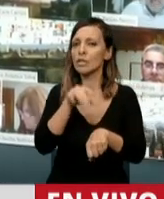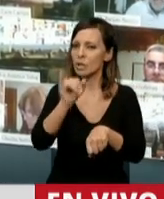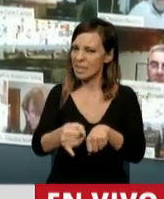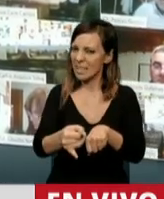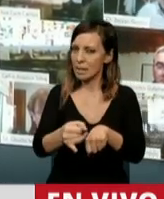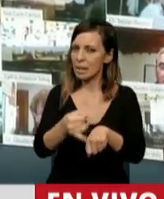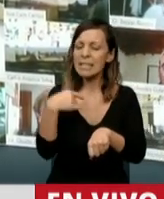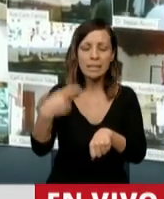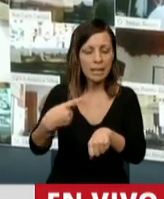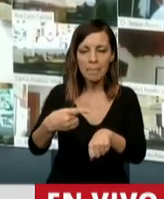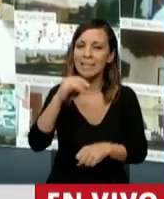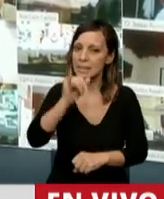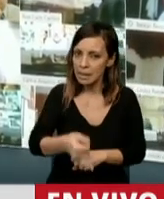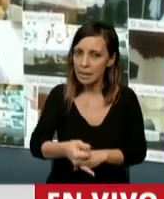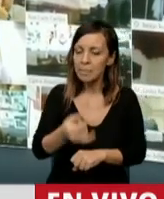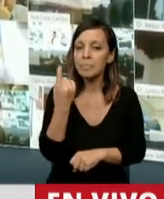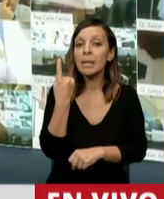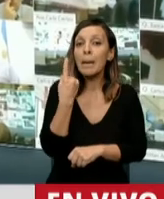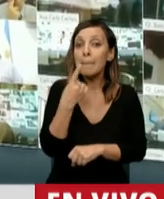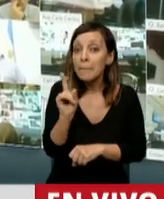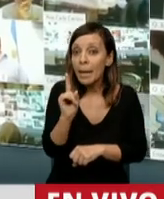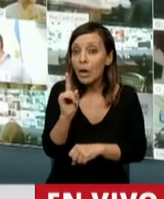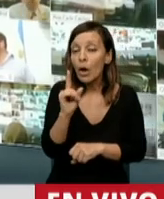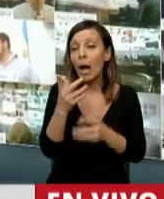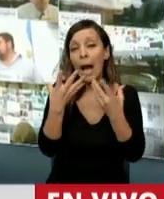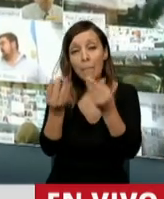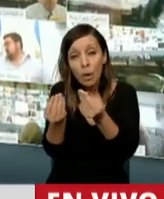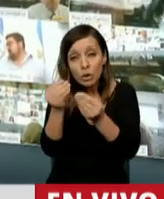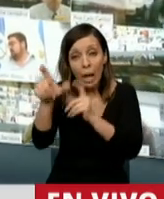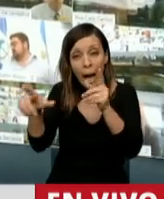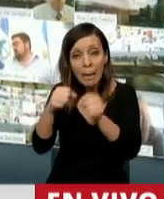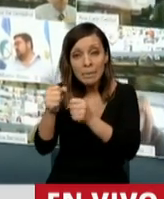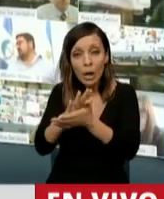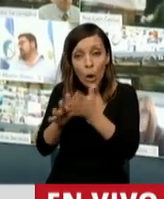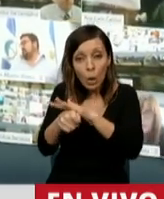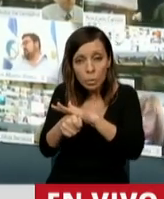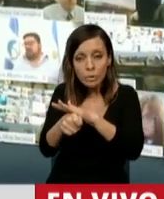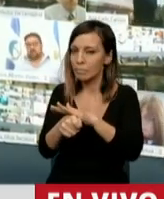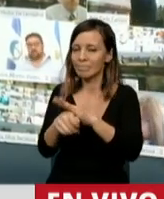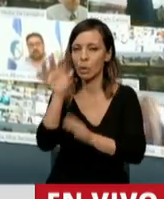siempre, señor presidente. Pero la connivencia con empresarios corruptos, nunca, señor presidente.